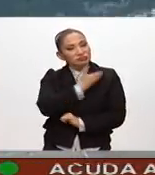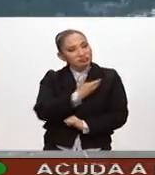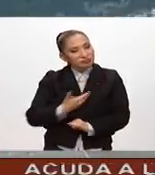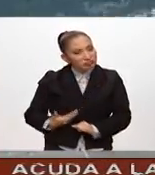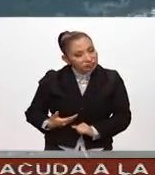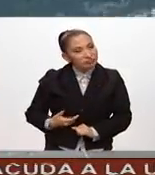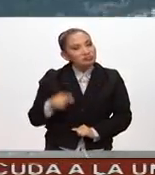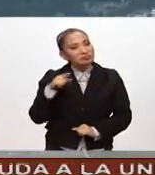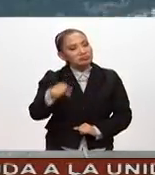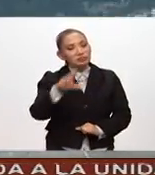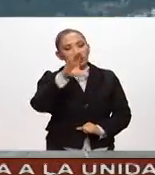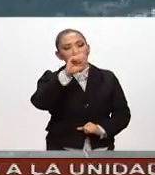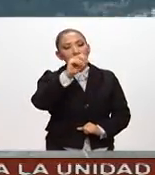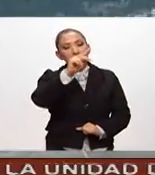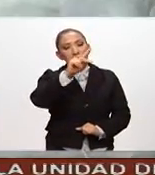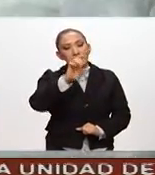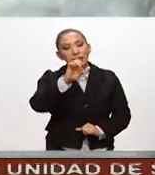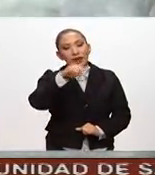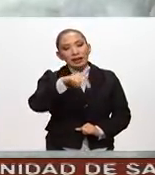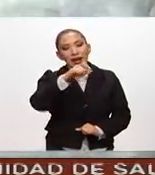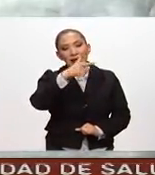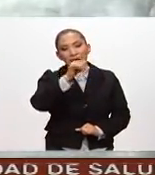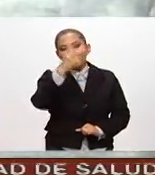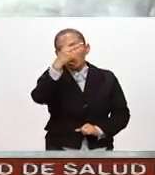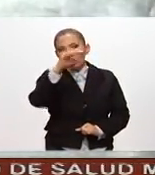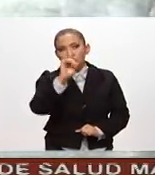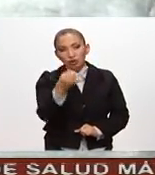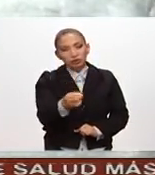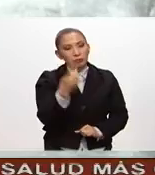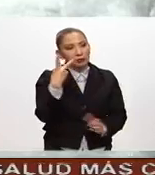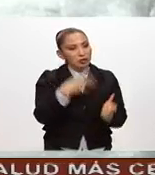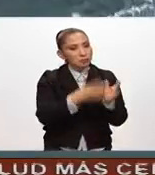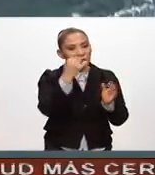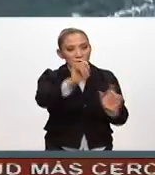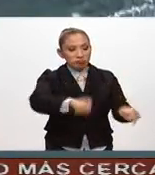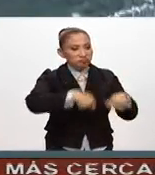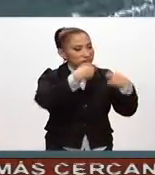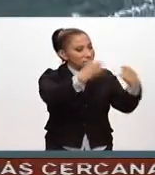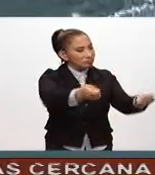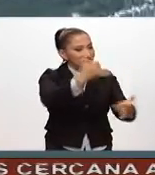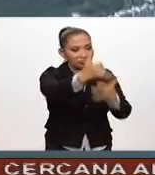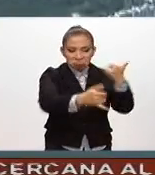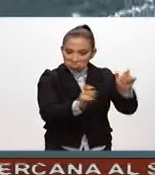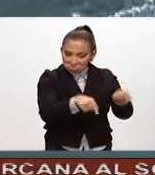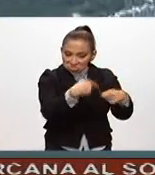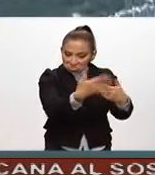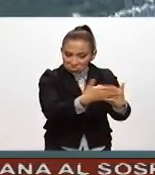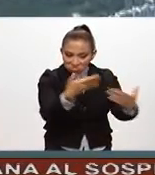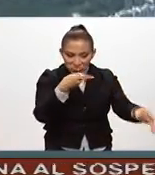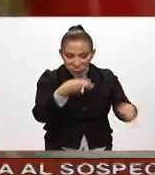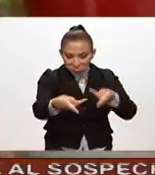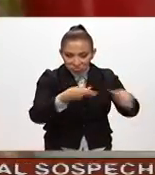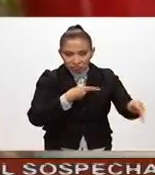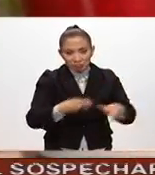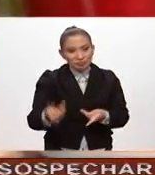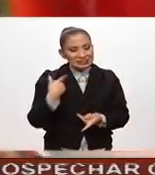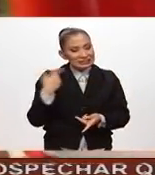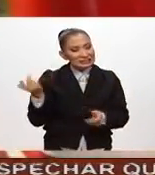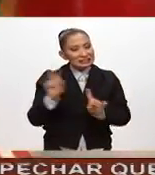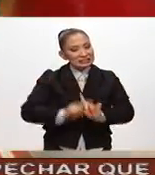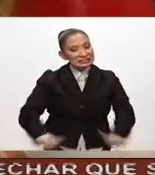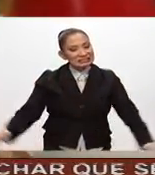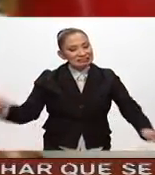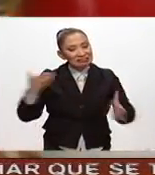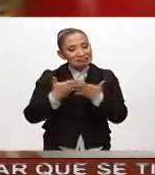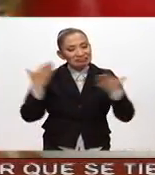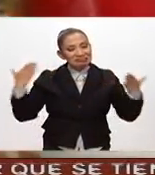Lula, en Copenhague, cuando en el 2 de octubre de 2009 le dieron los Juegos, pues todos ellos pasan hoy por una situación bien distinta, ¿no?